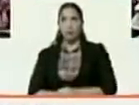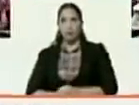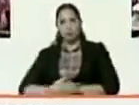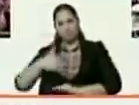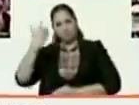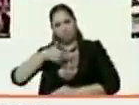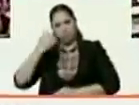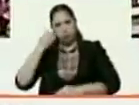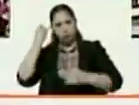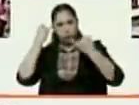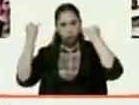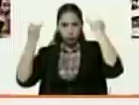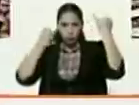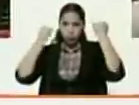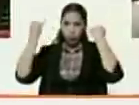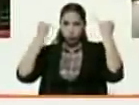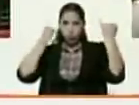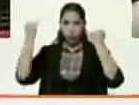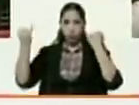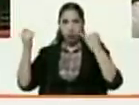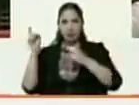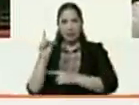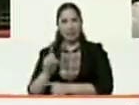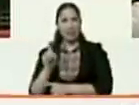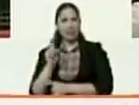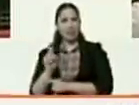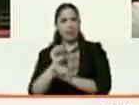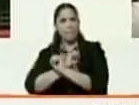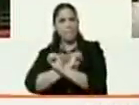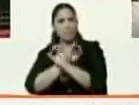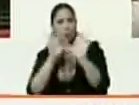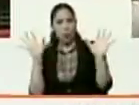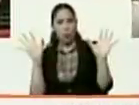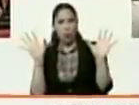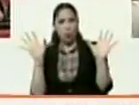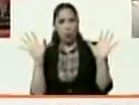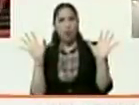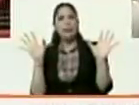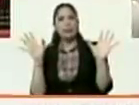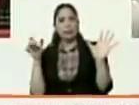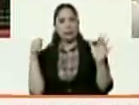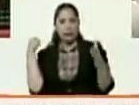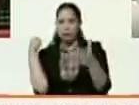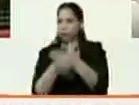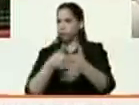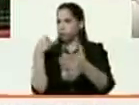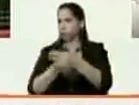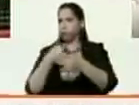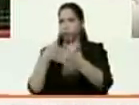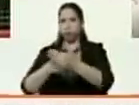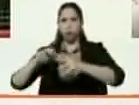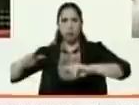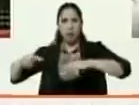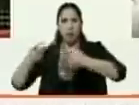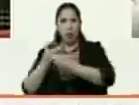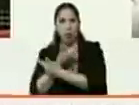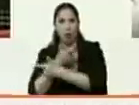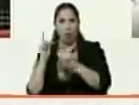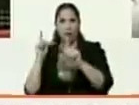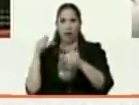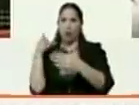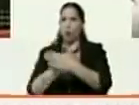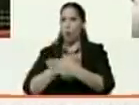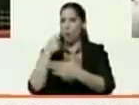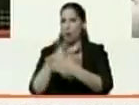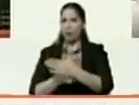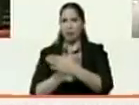convicción ideológica, de la necesidad clara de combatir el modelo neoliberal, de combatir